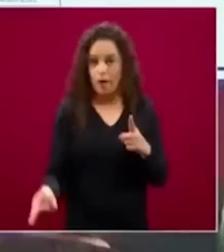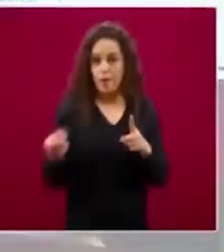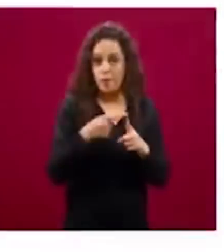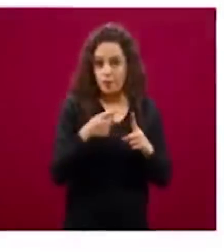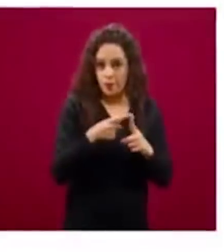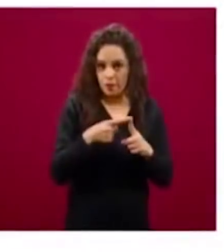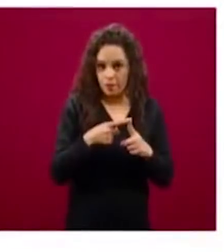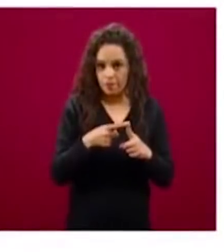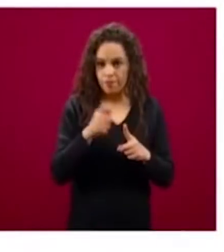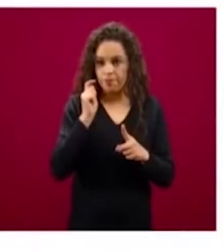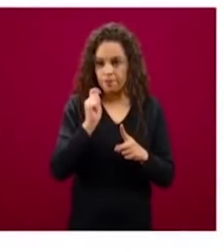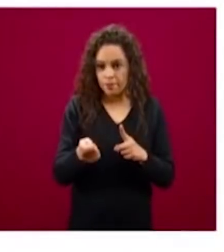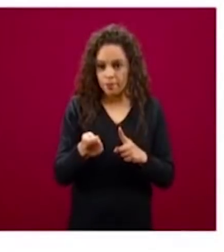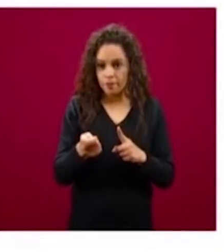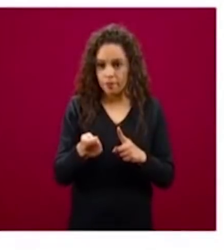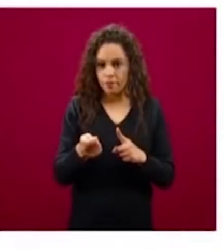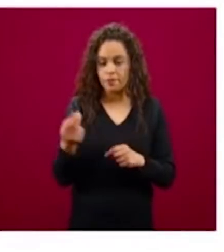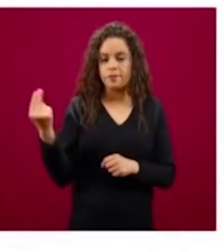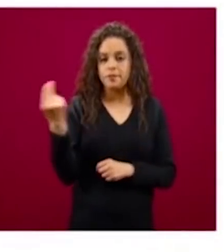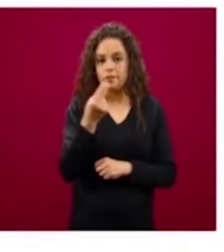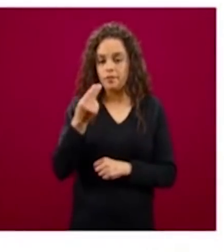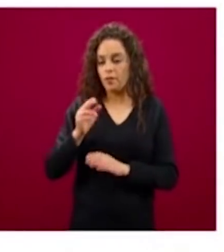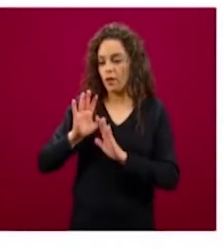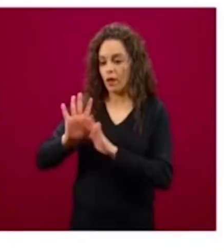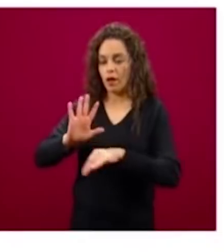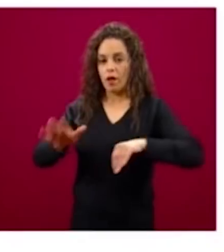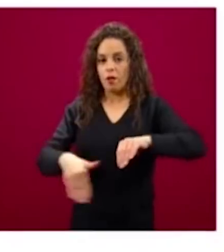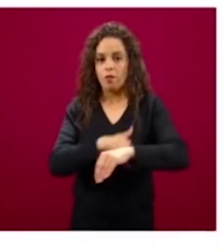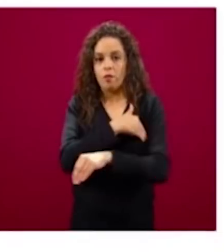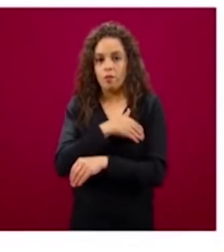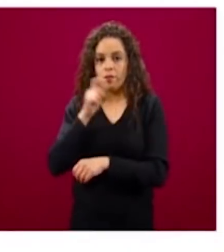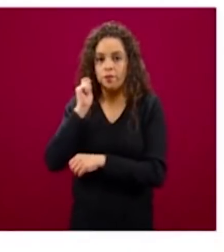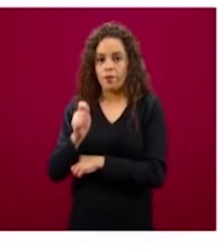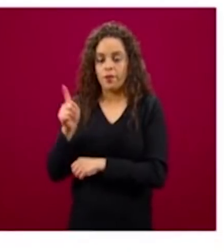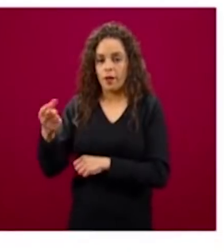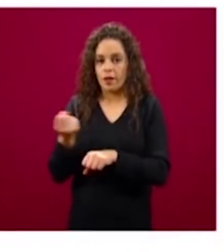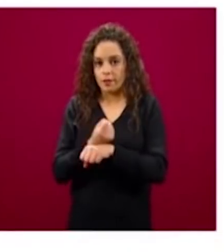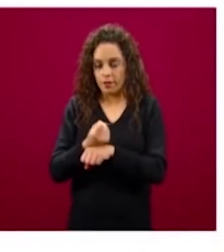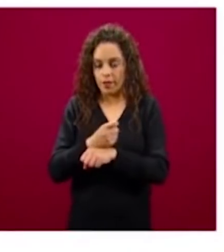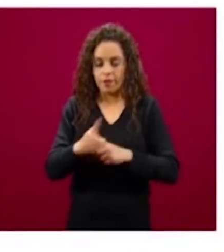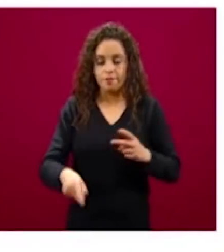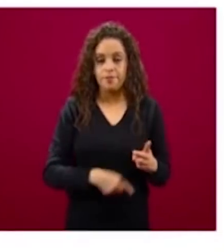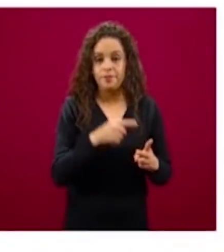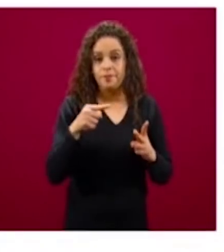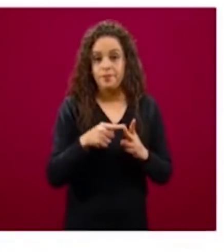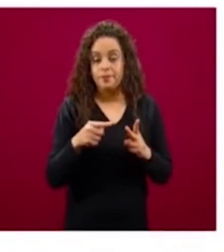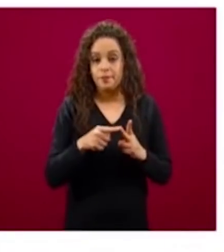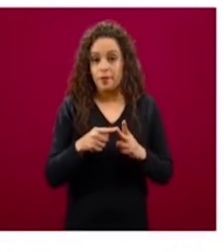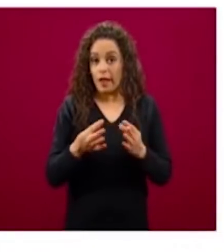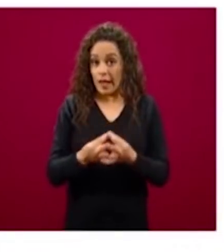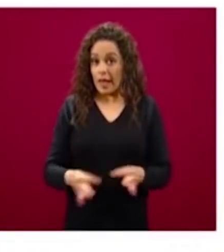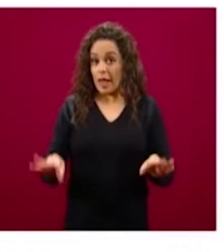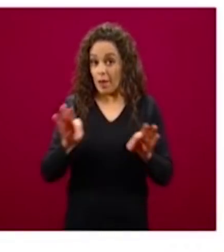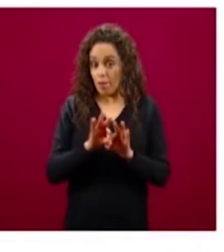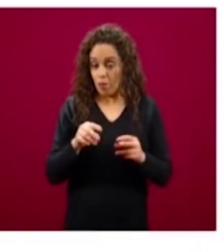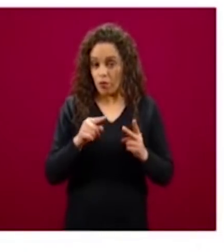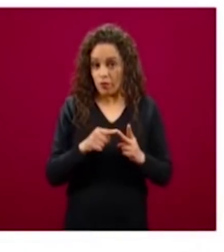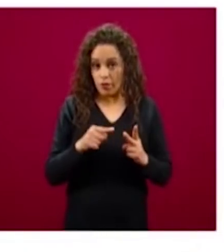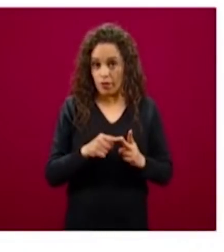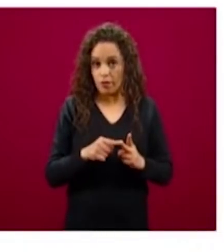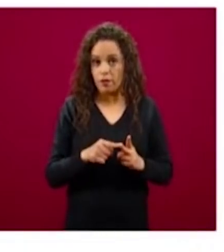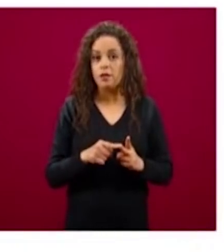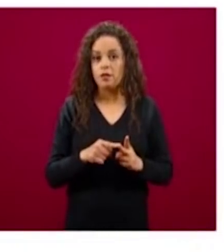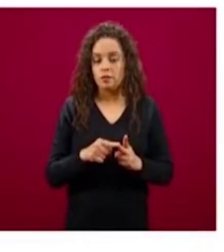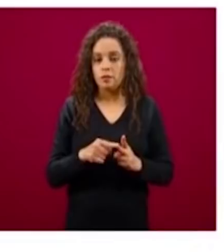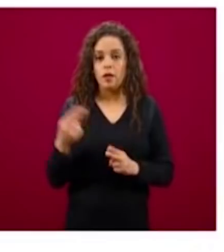objetivo, optimizar las reservas de componentes sanguíneos almacenados. El segundo, también muy importante y que va de la par, dar